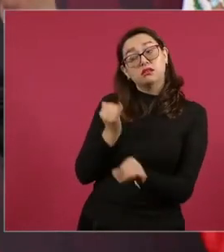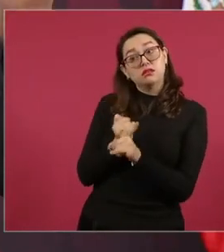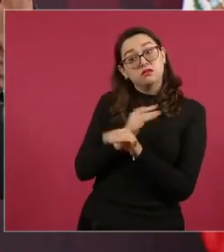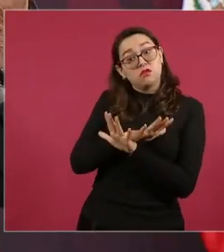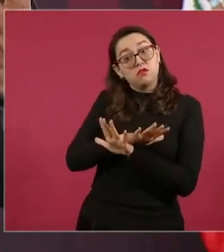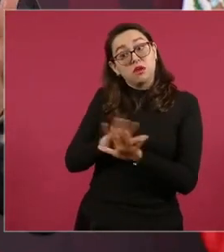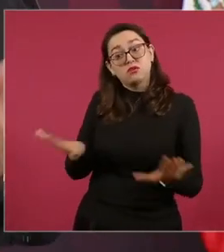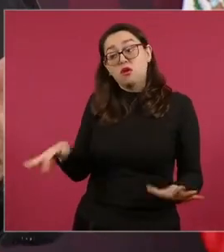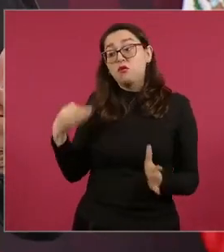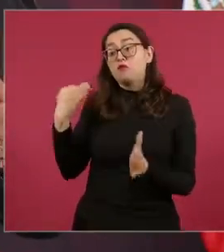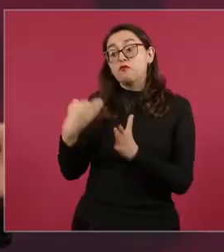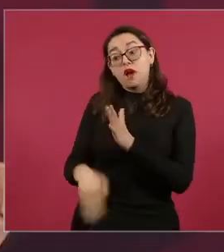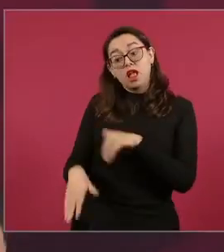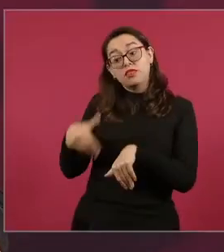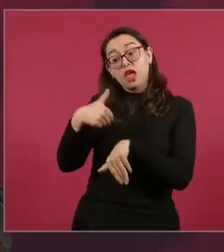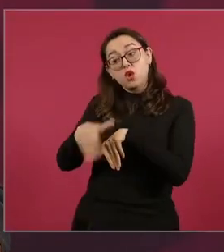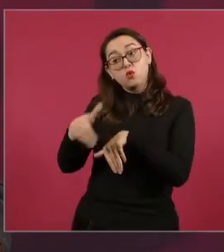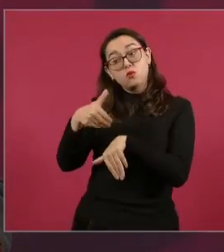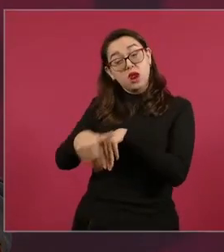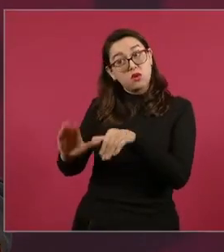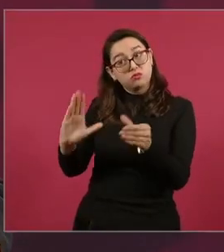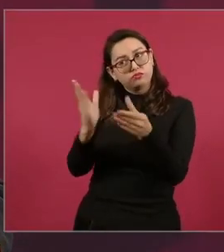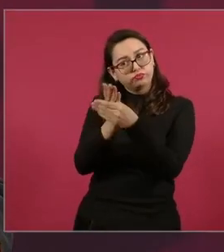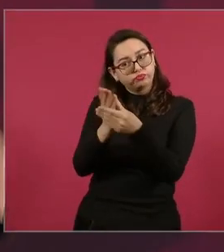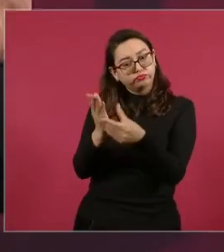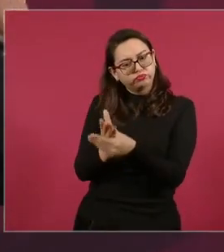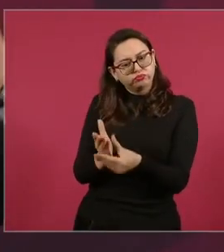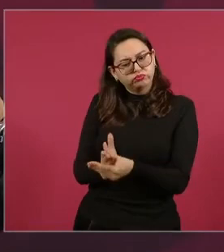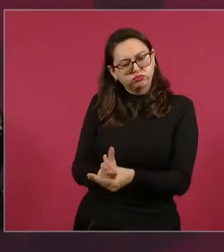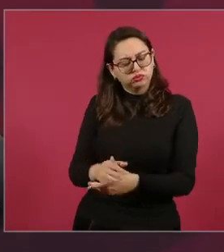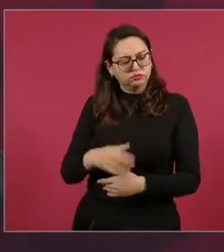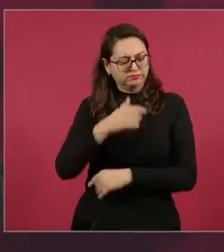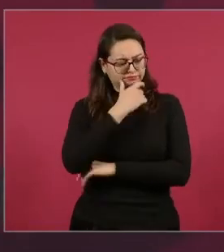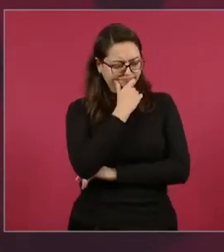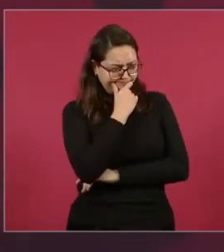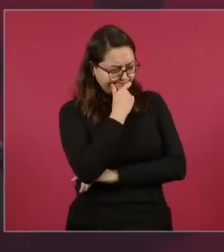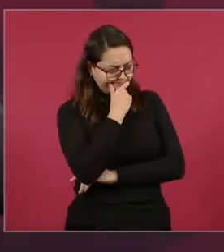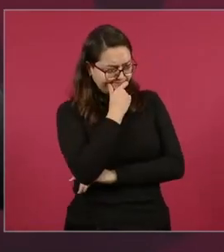y que necesitaban esos folios. Entonces,